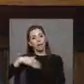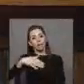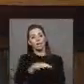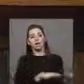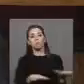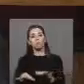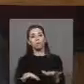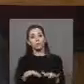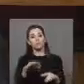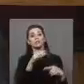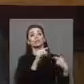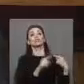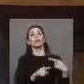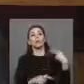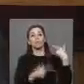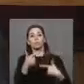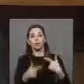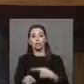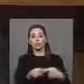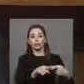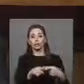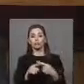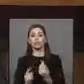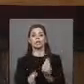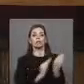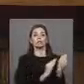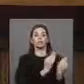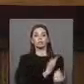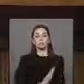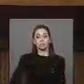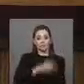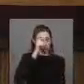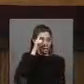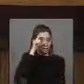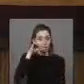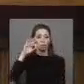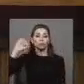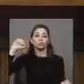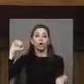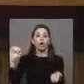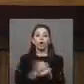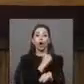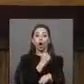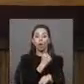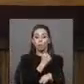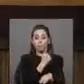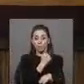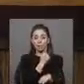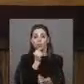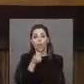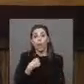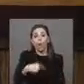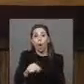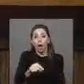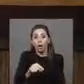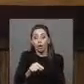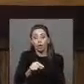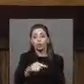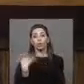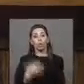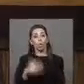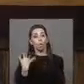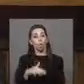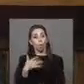político y social que había acompañado el presidente Allende. Ahora el golpe de Estado es inminente, será